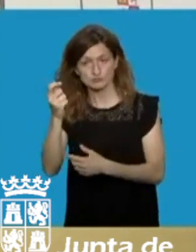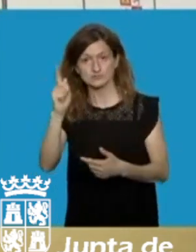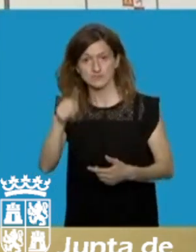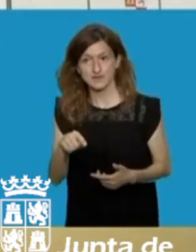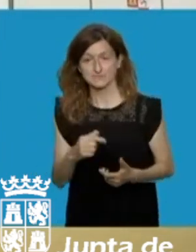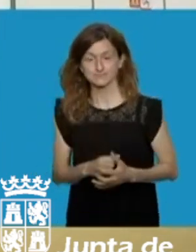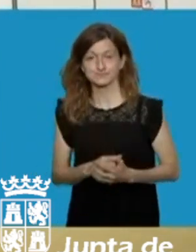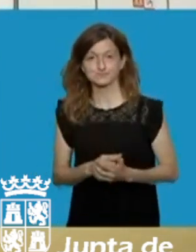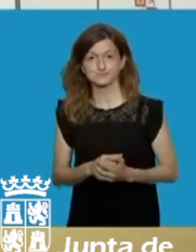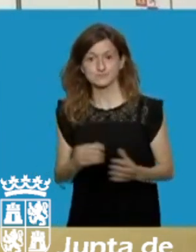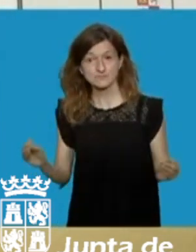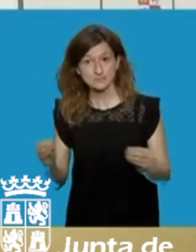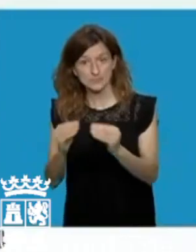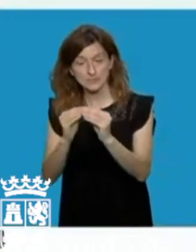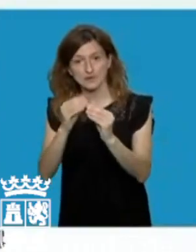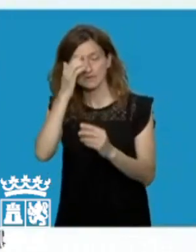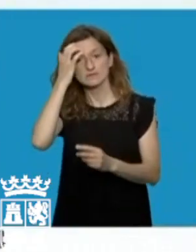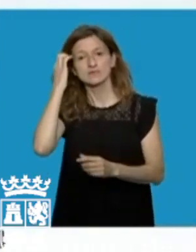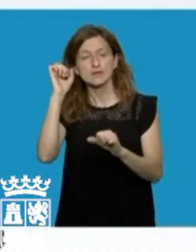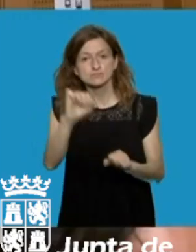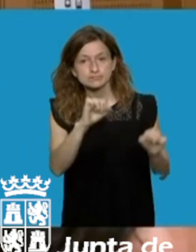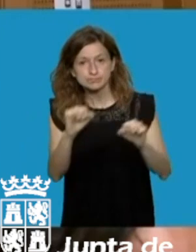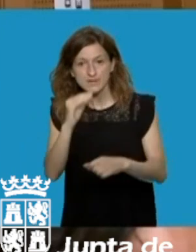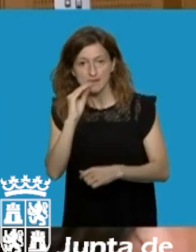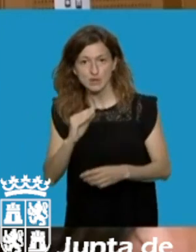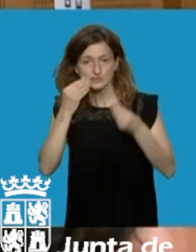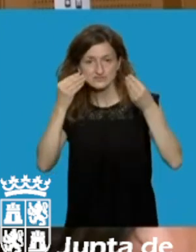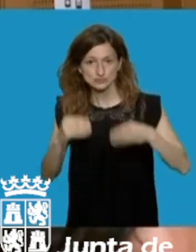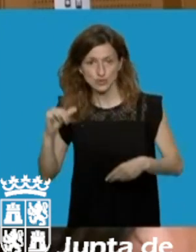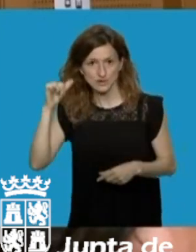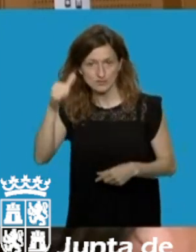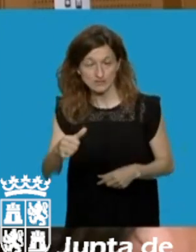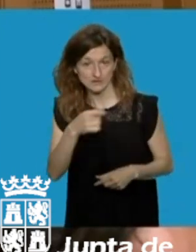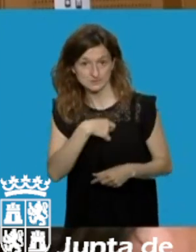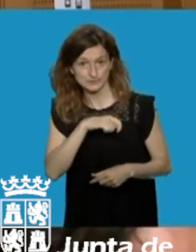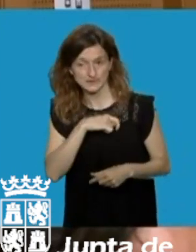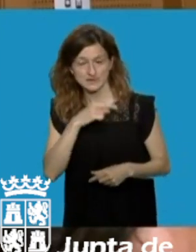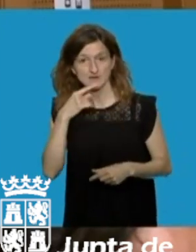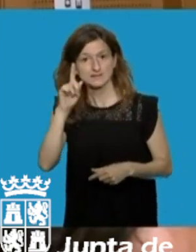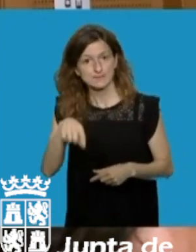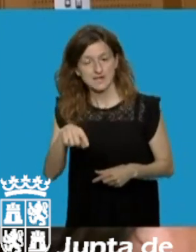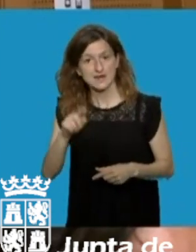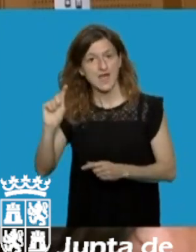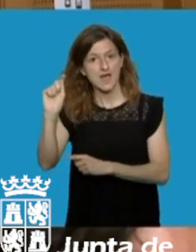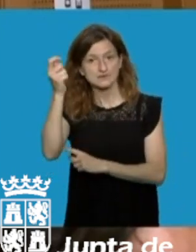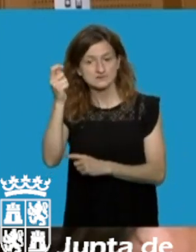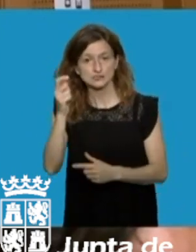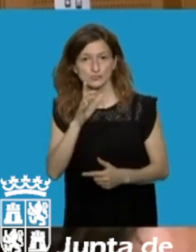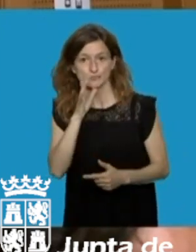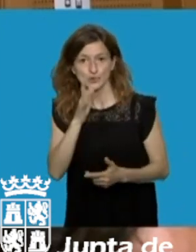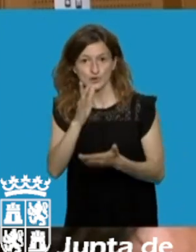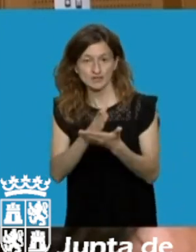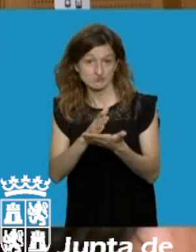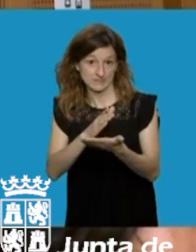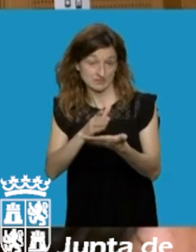unanimidad en reconocerte como uno de los mejores palistas de la historia del piragüismo español. A ello hay que unir los éxitos obtenidos por este